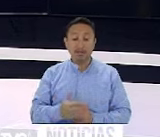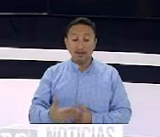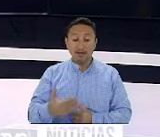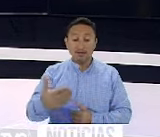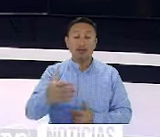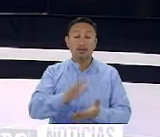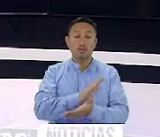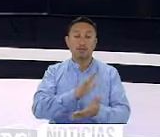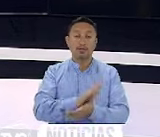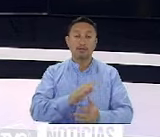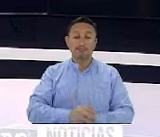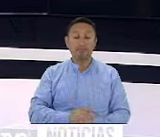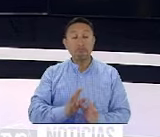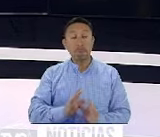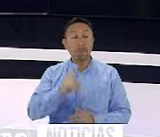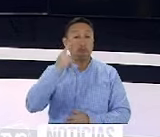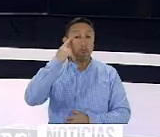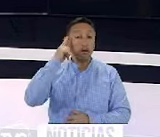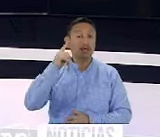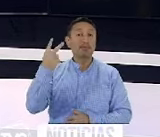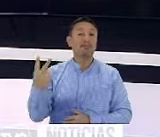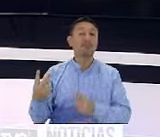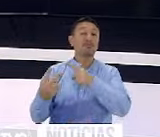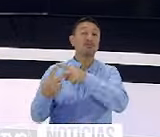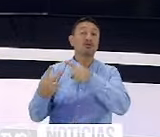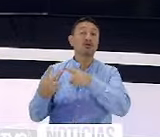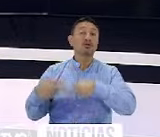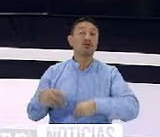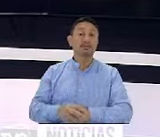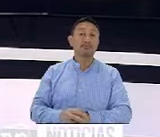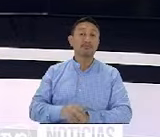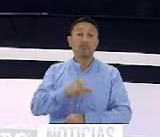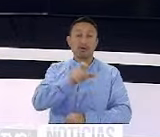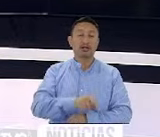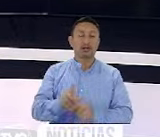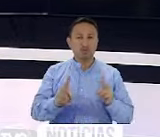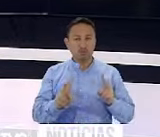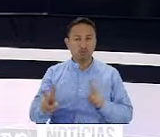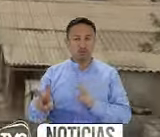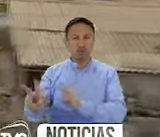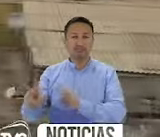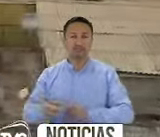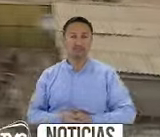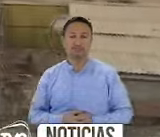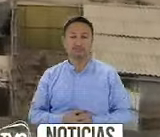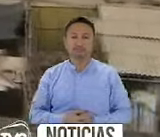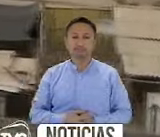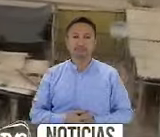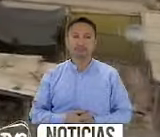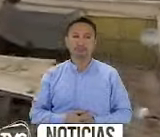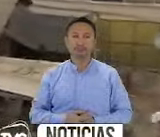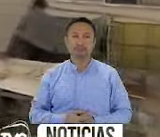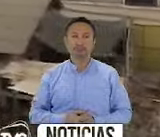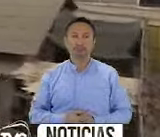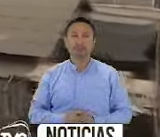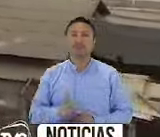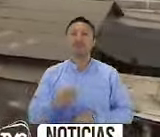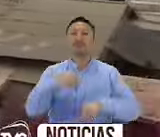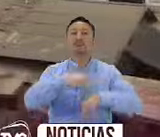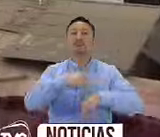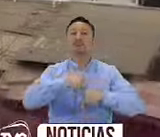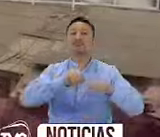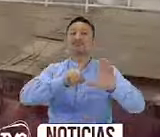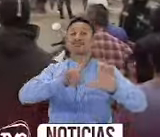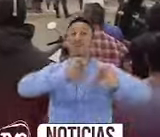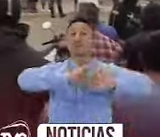Se presume que los fallecidos eran perseguidos por los sicarios. Eran las 6 de la mañana de este viernes cuando